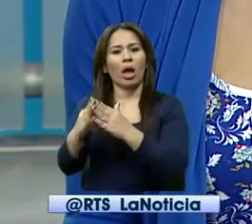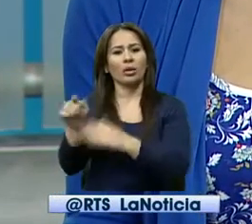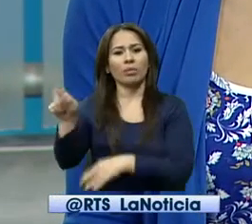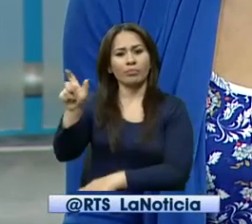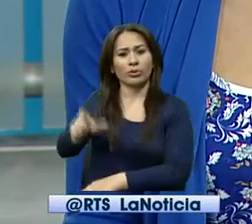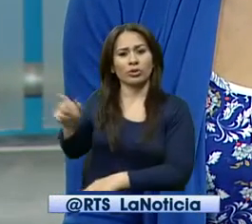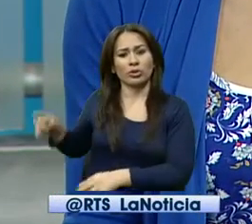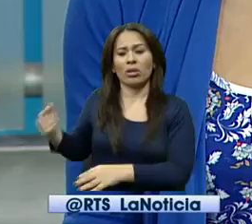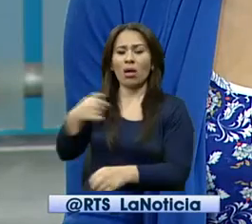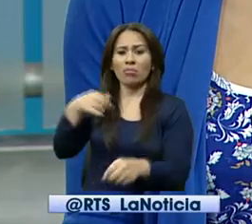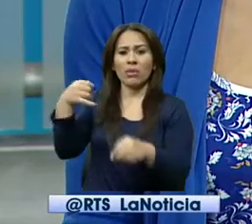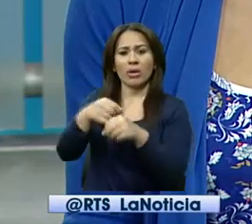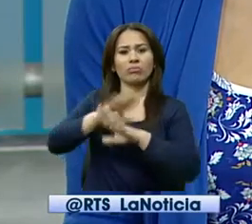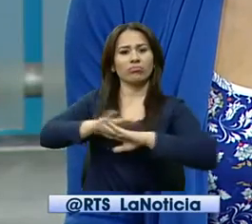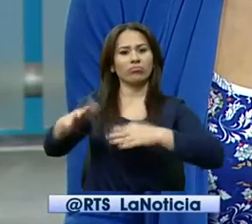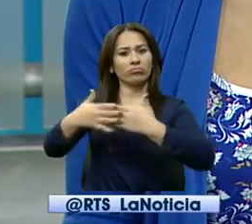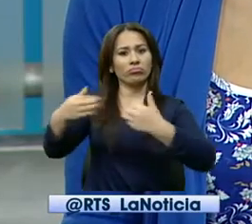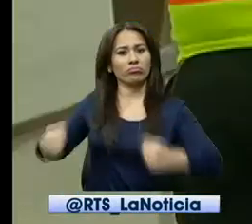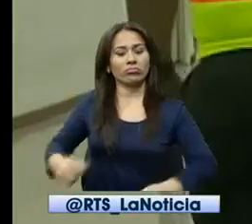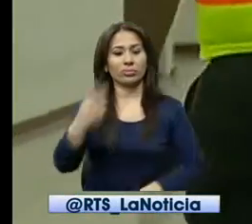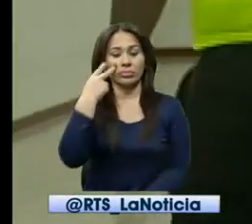Ambos fueron detenidos.